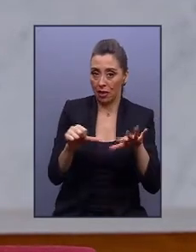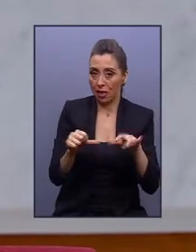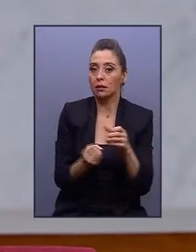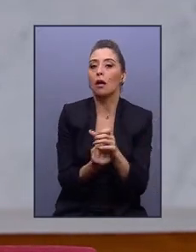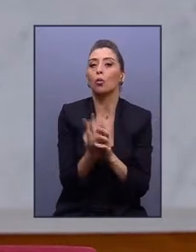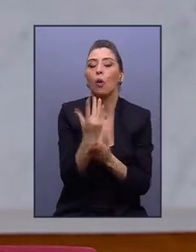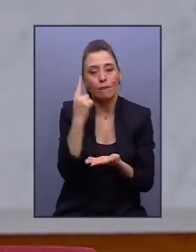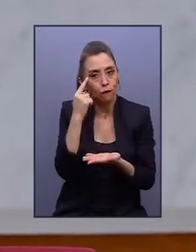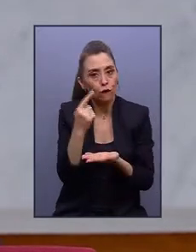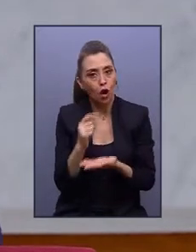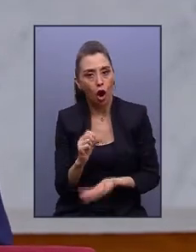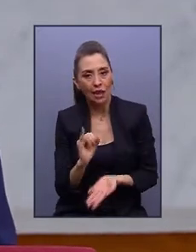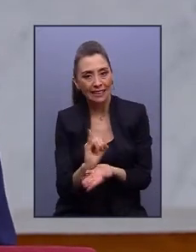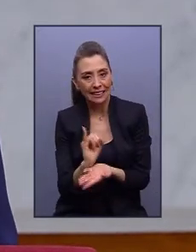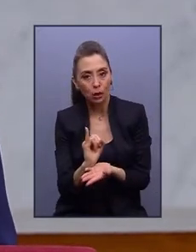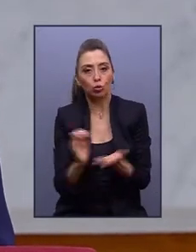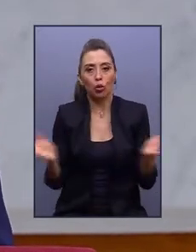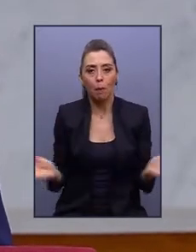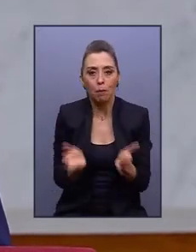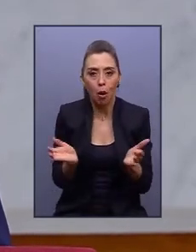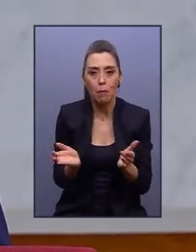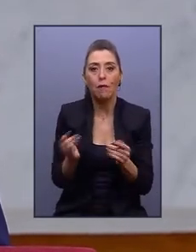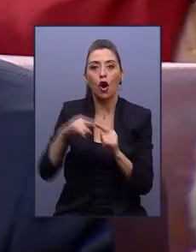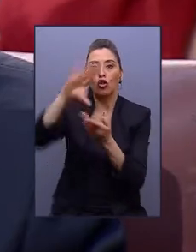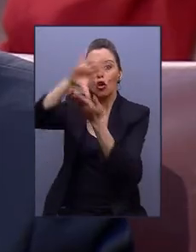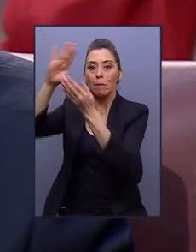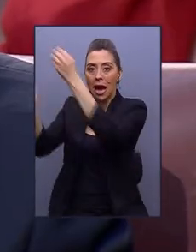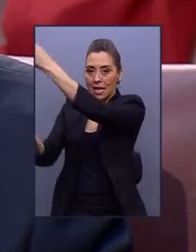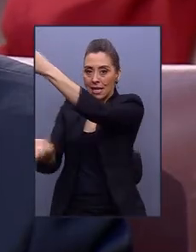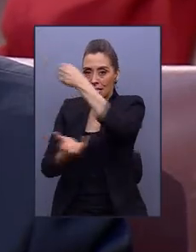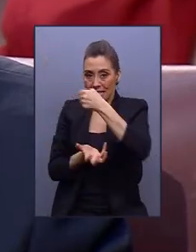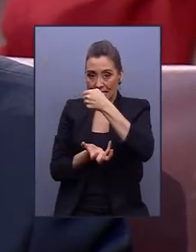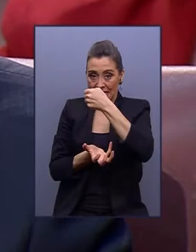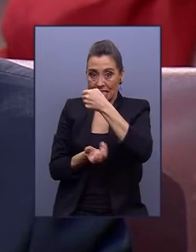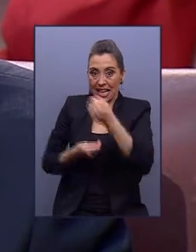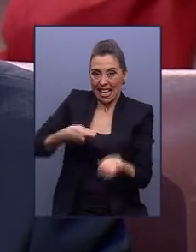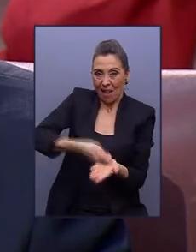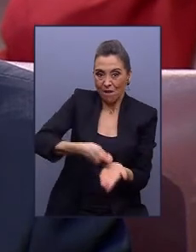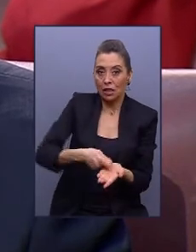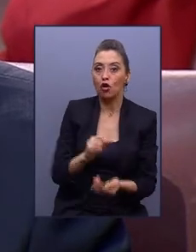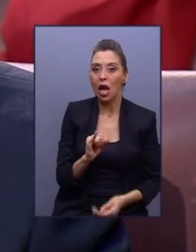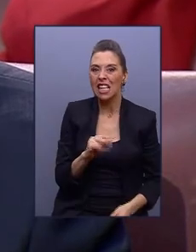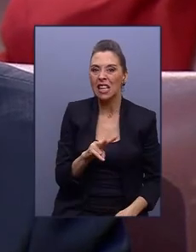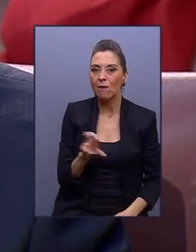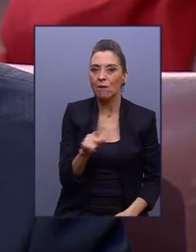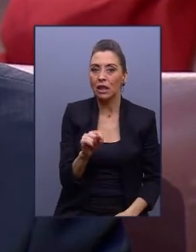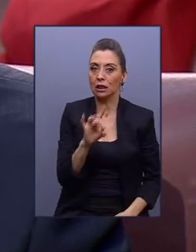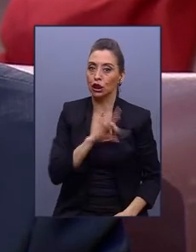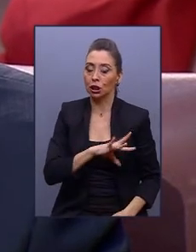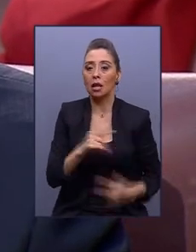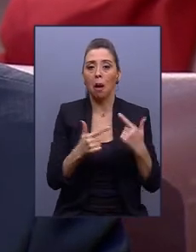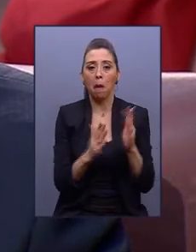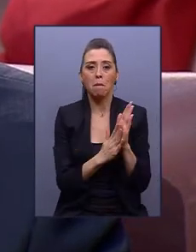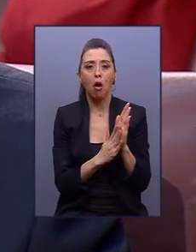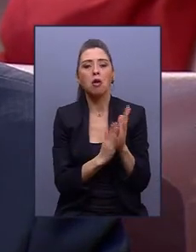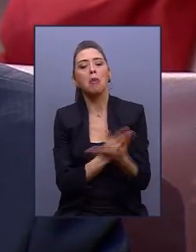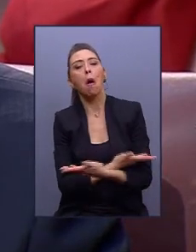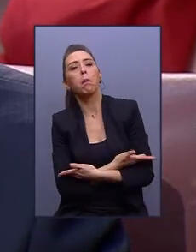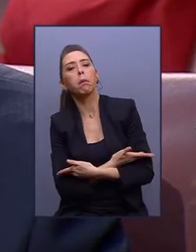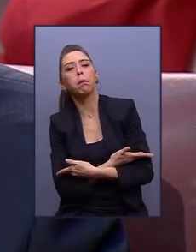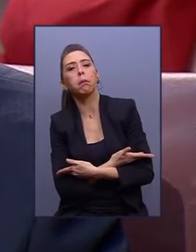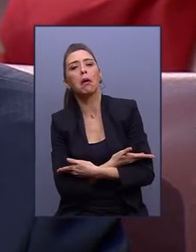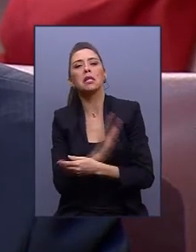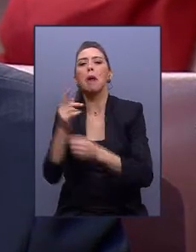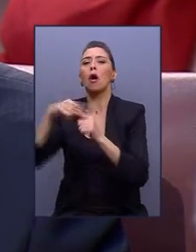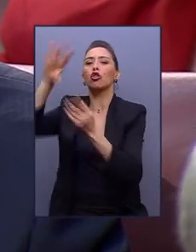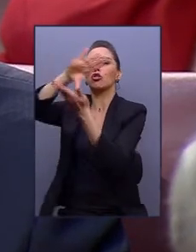la nueva Agencia para la Promoción de Inversión Extranjera, Invest Chile, con lo cual pasamos de una política pasiva de recepción